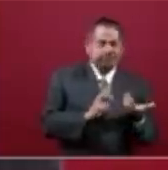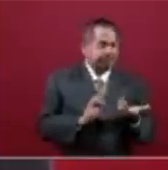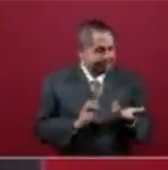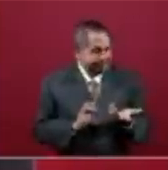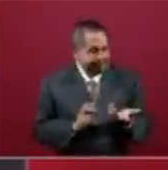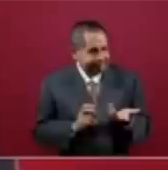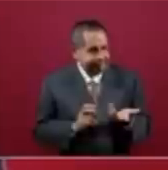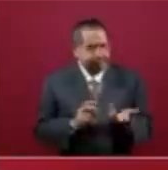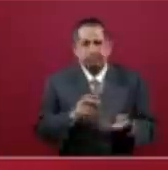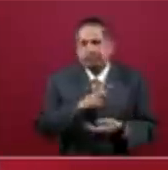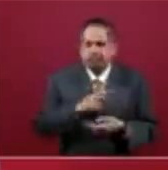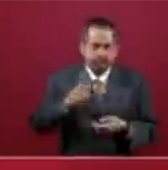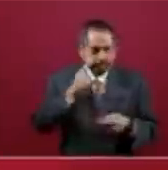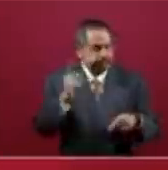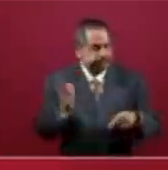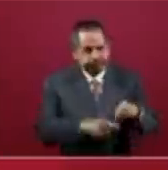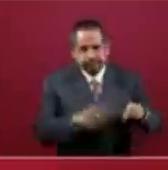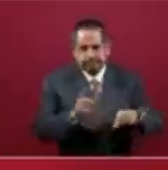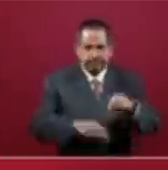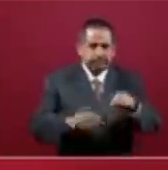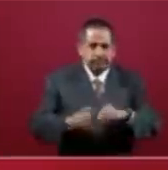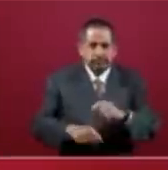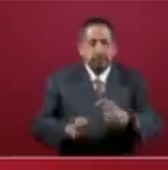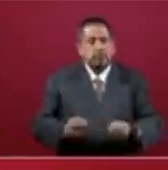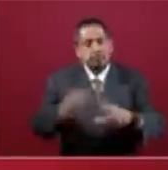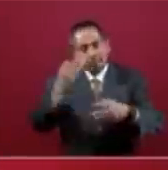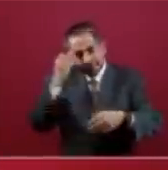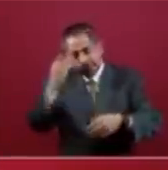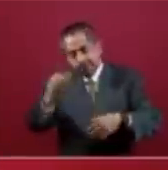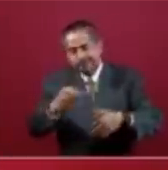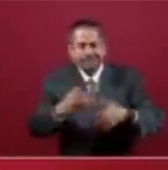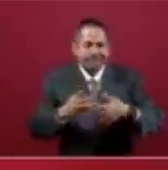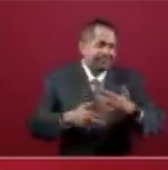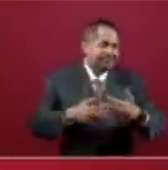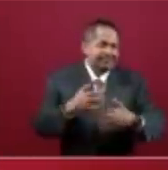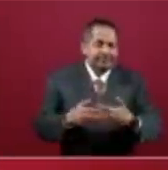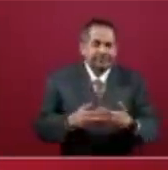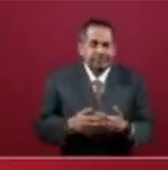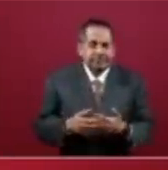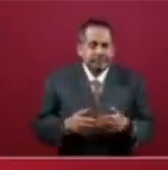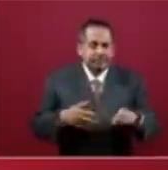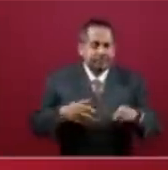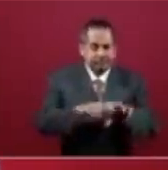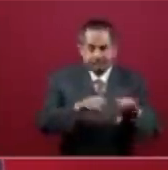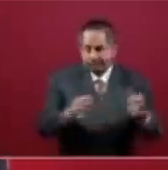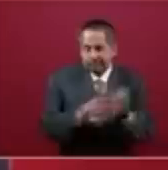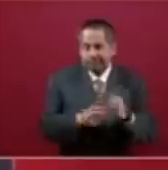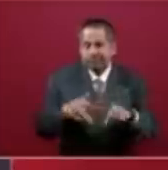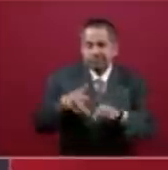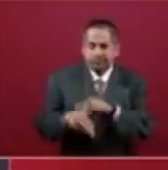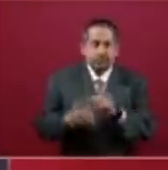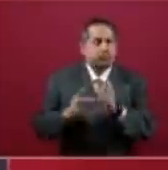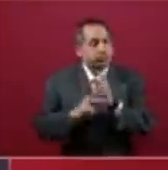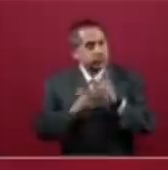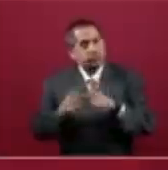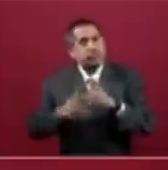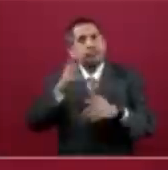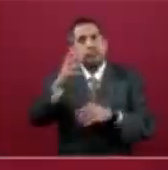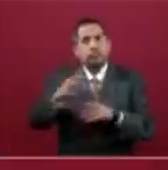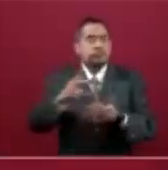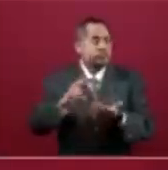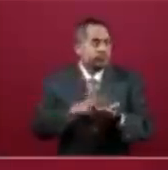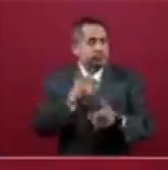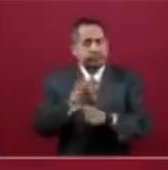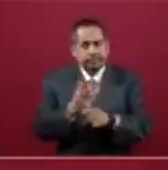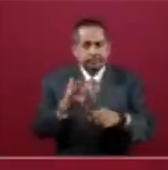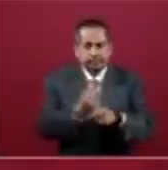y los tenemos que sacar, cuánto tiempo salen de funcionamiento, cuándo vuelven a entrar. Tenemos